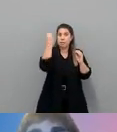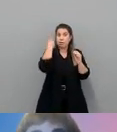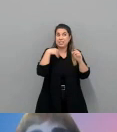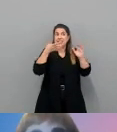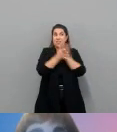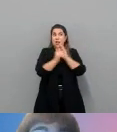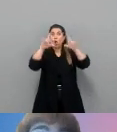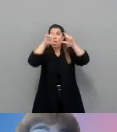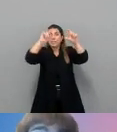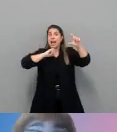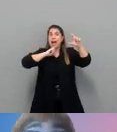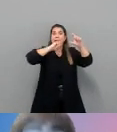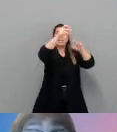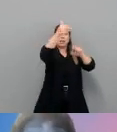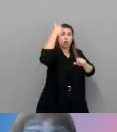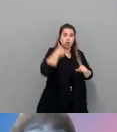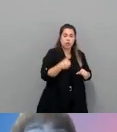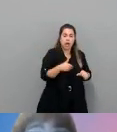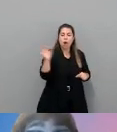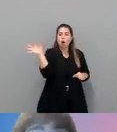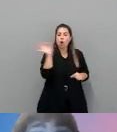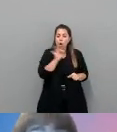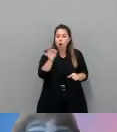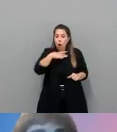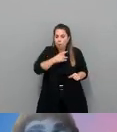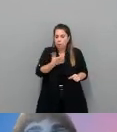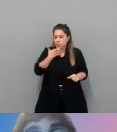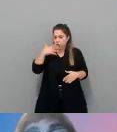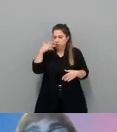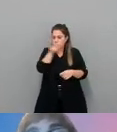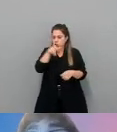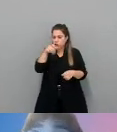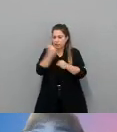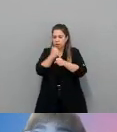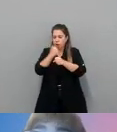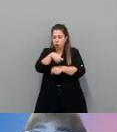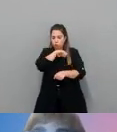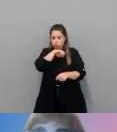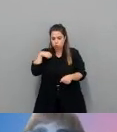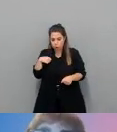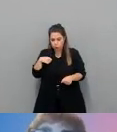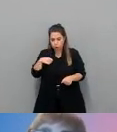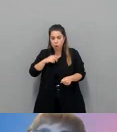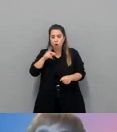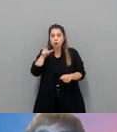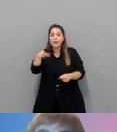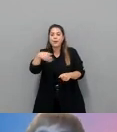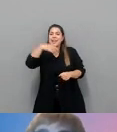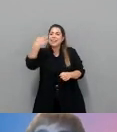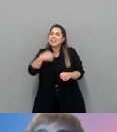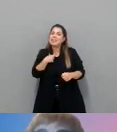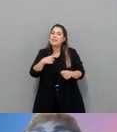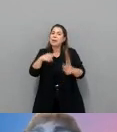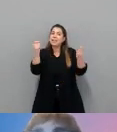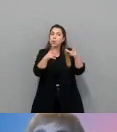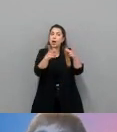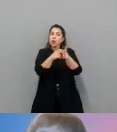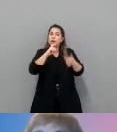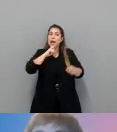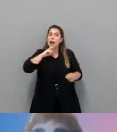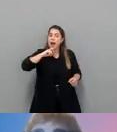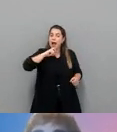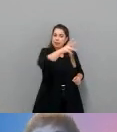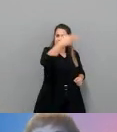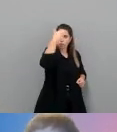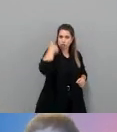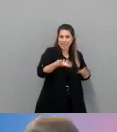su caso, que puede ser para trabajadores autónomos también, haberlo comunicado a la Seguridad Social y haber